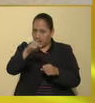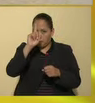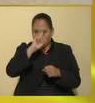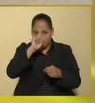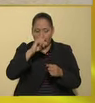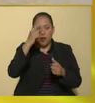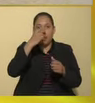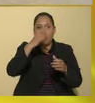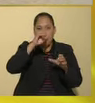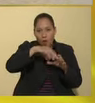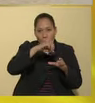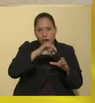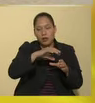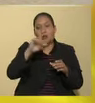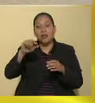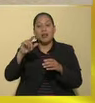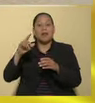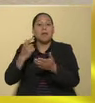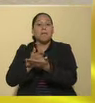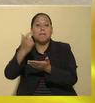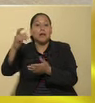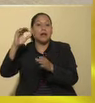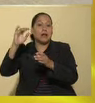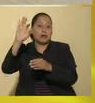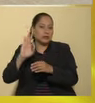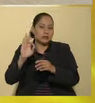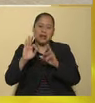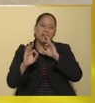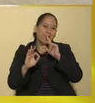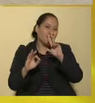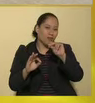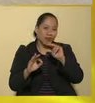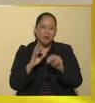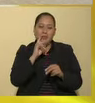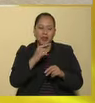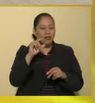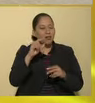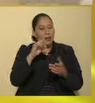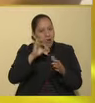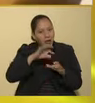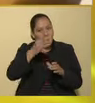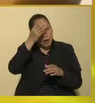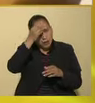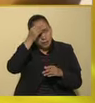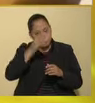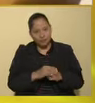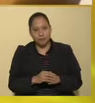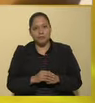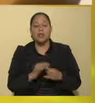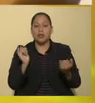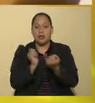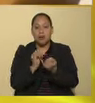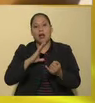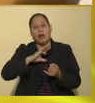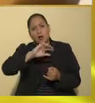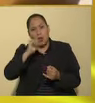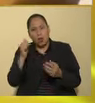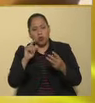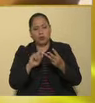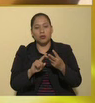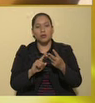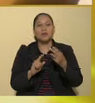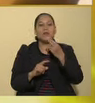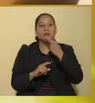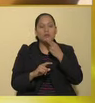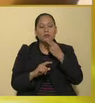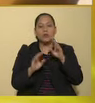tener que pagar intereses por un servicio de crédito o de financiamiento. También hay la oportunidad, pero esto es una moneda al aire, de utilizar